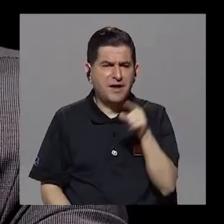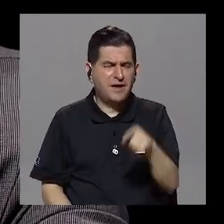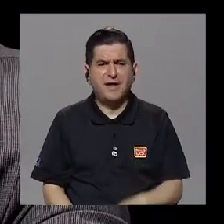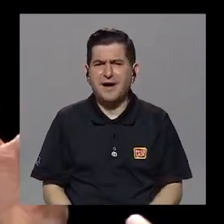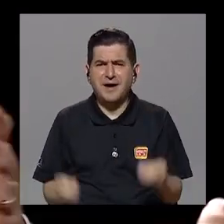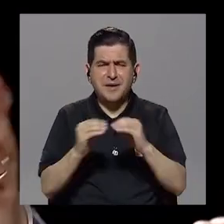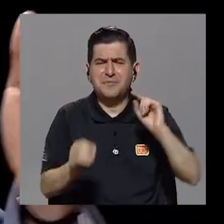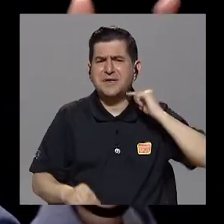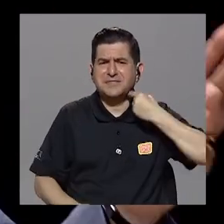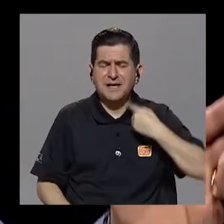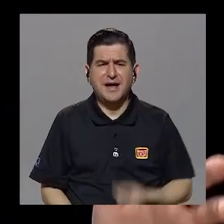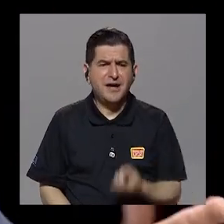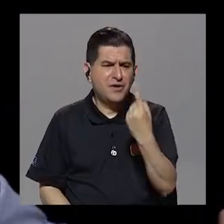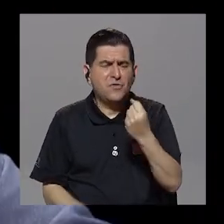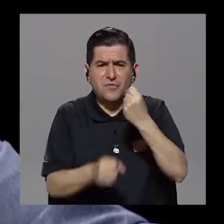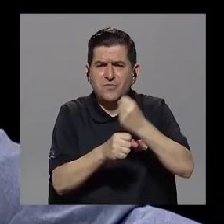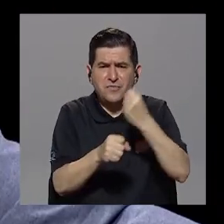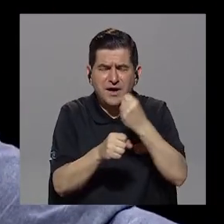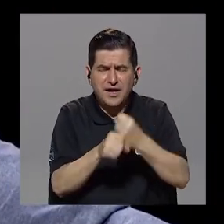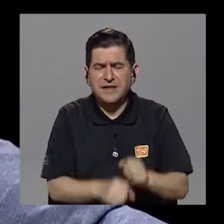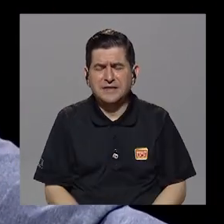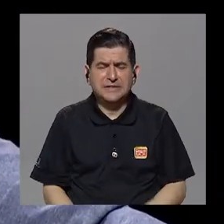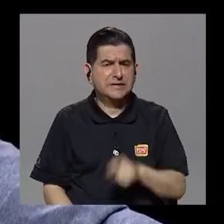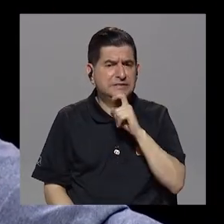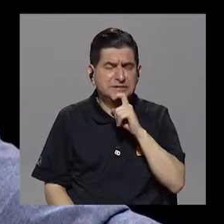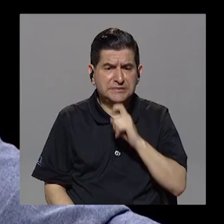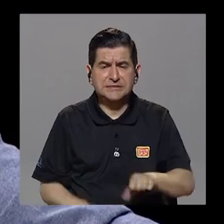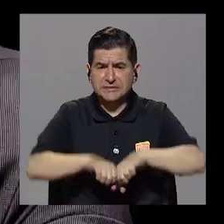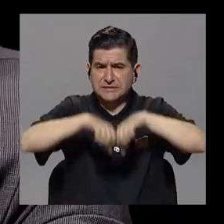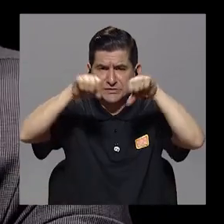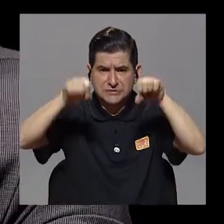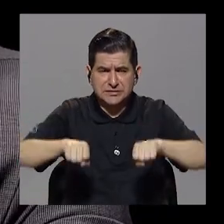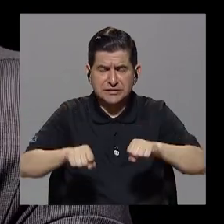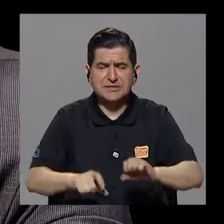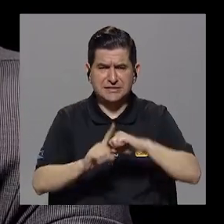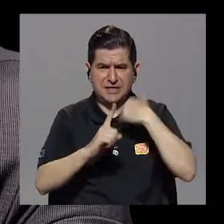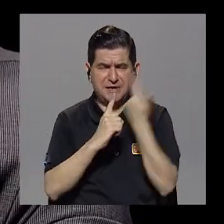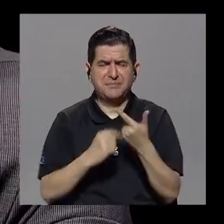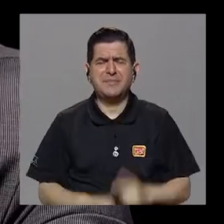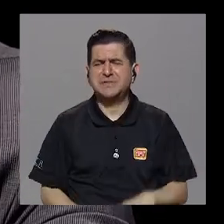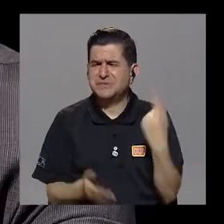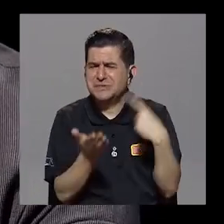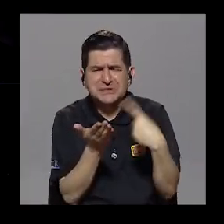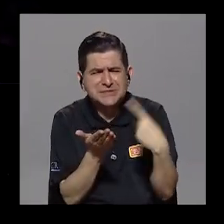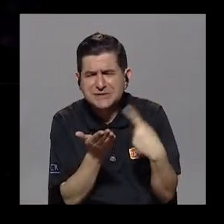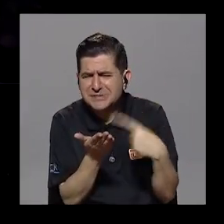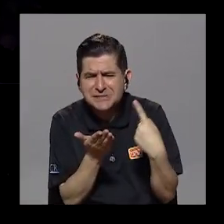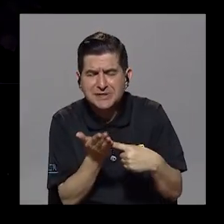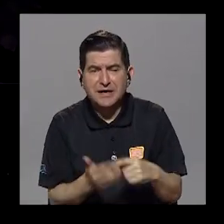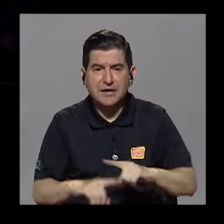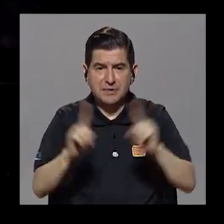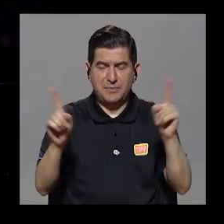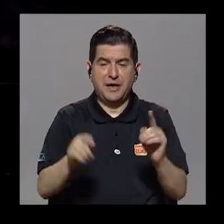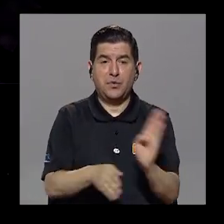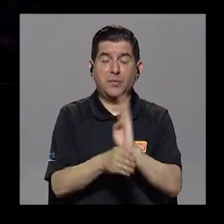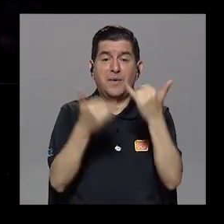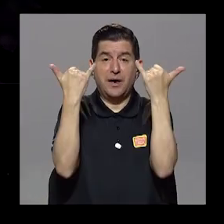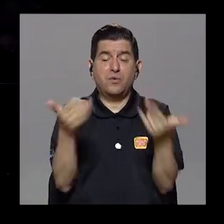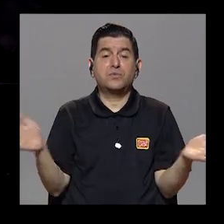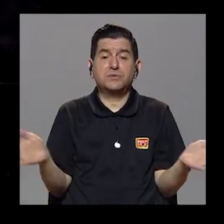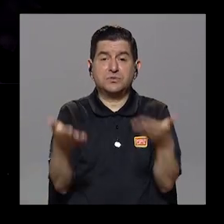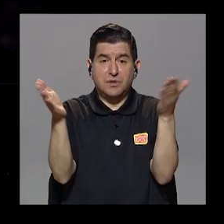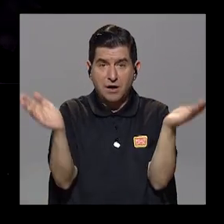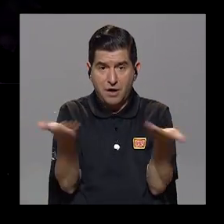rojos, bueno, y bueno, lo entiendo. Un ecosistema social muy conflictuado. Pero quiero dar un salto, perdóneme. Uh-huh. Los bancos